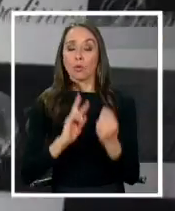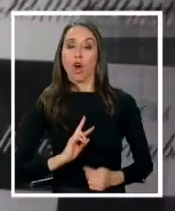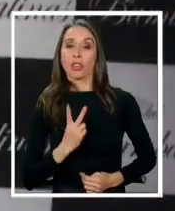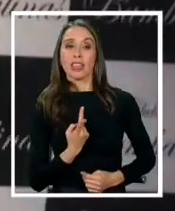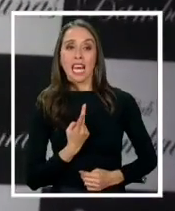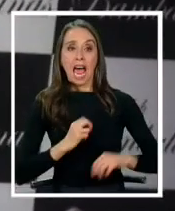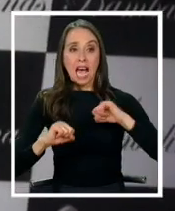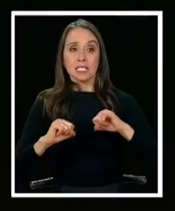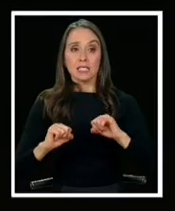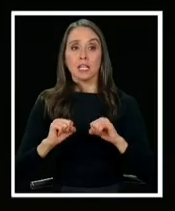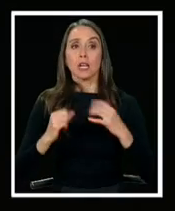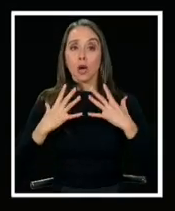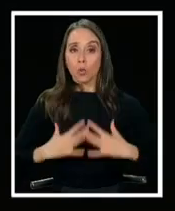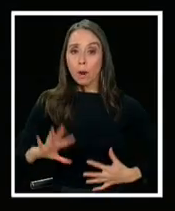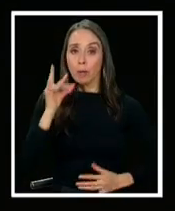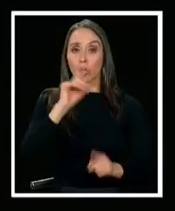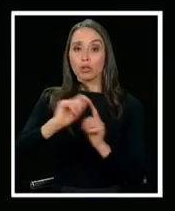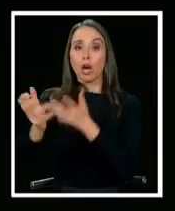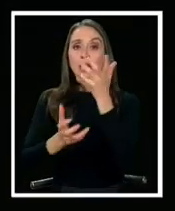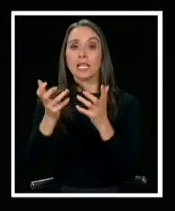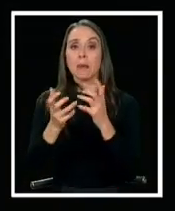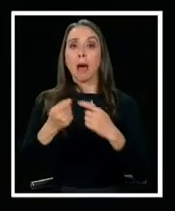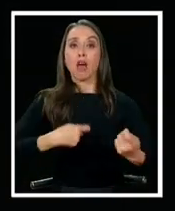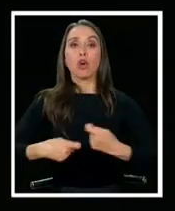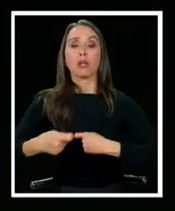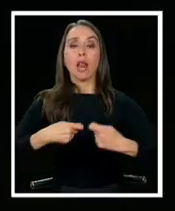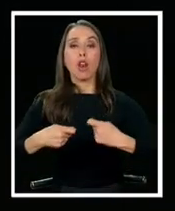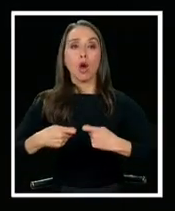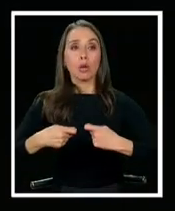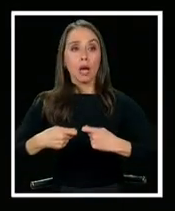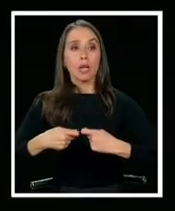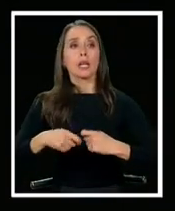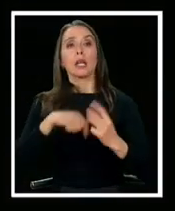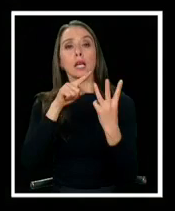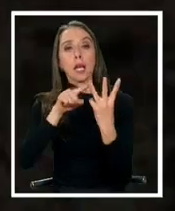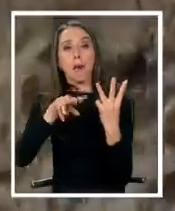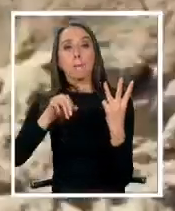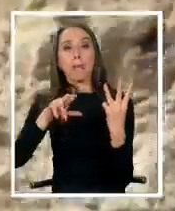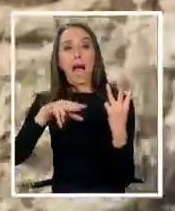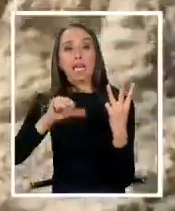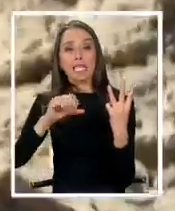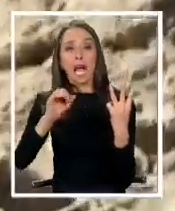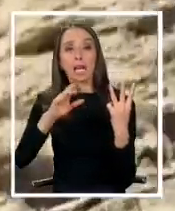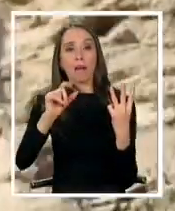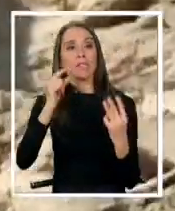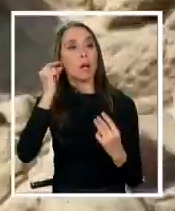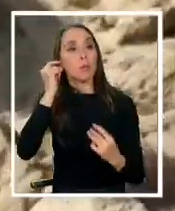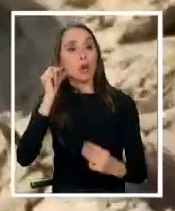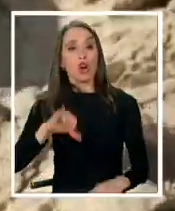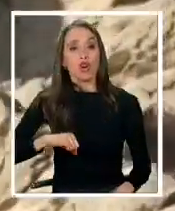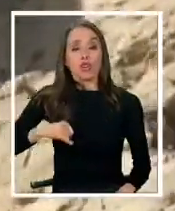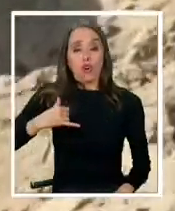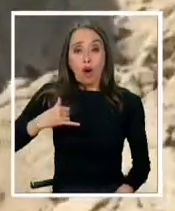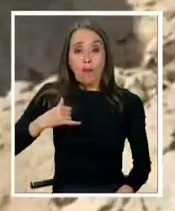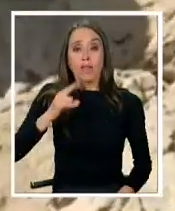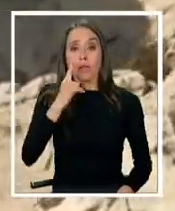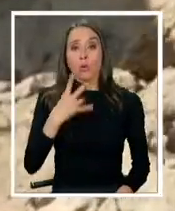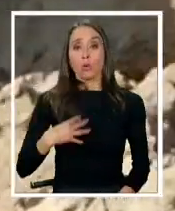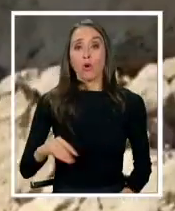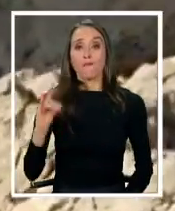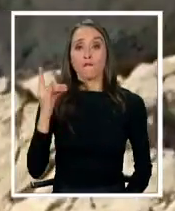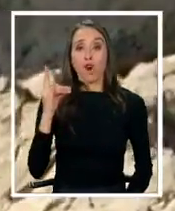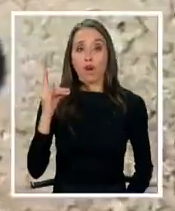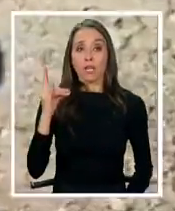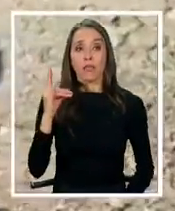fue encontrado calcinado al interior de su local. Y con Marina Cabrera, la joven madre boliviana cuyos restos